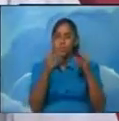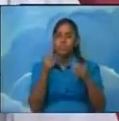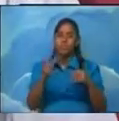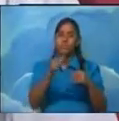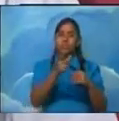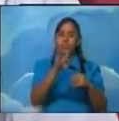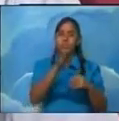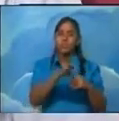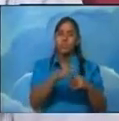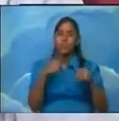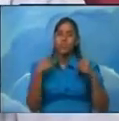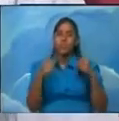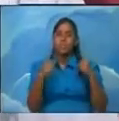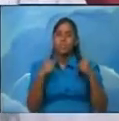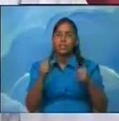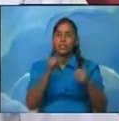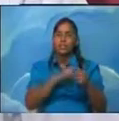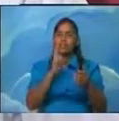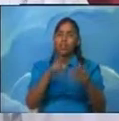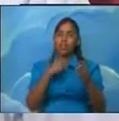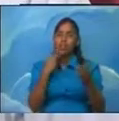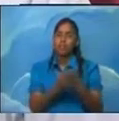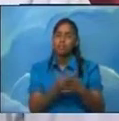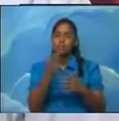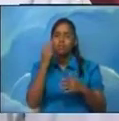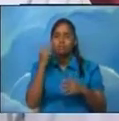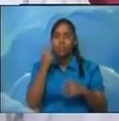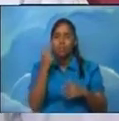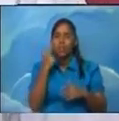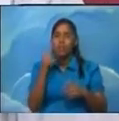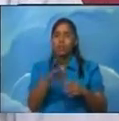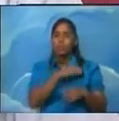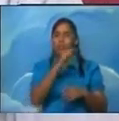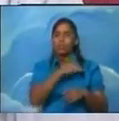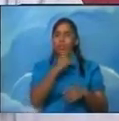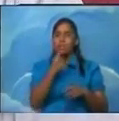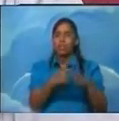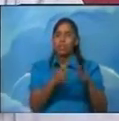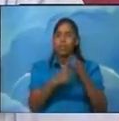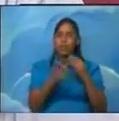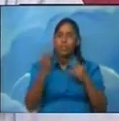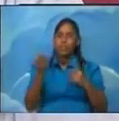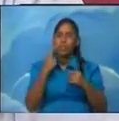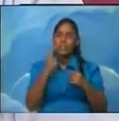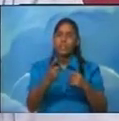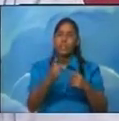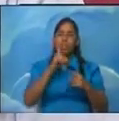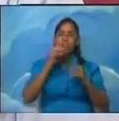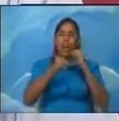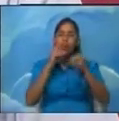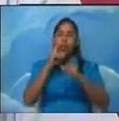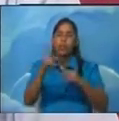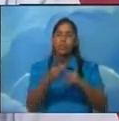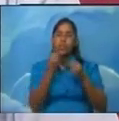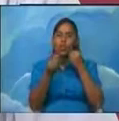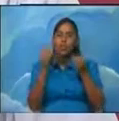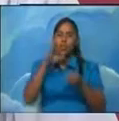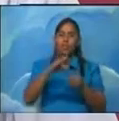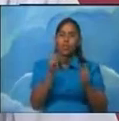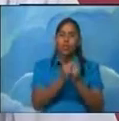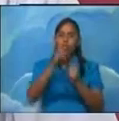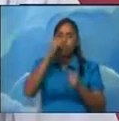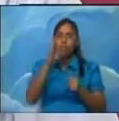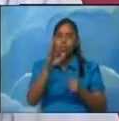encuentra prácticamente decaído, arruinado espiritualmente, y una de las cosas que le hago la pregunta, ¿cómo estás con Dios? ¿Dios